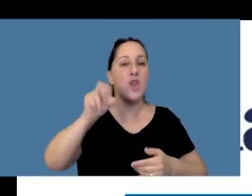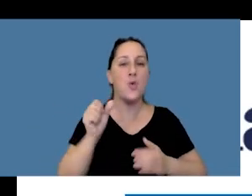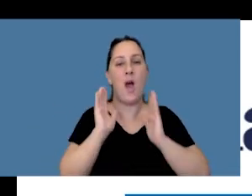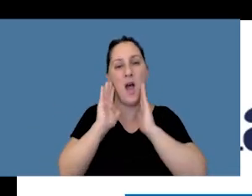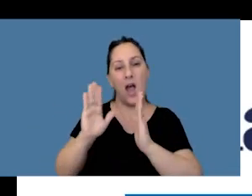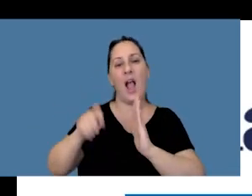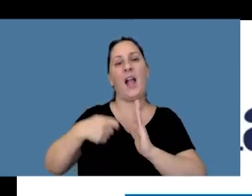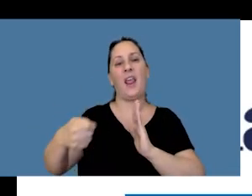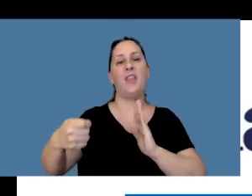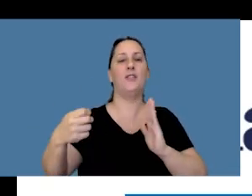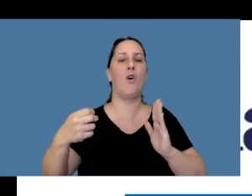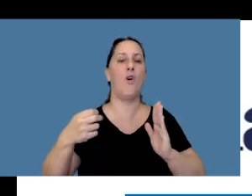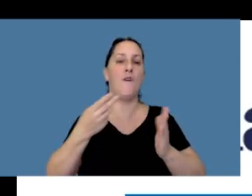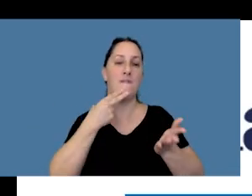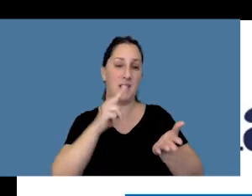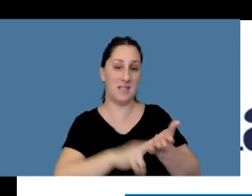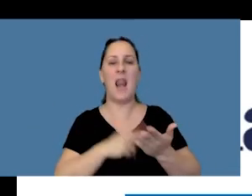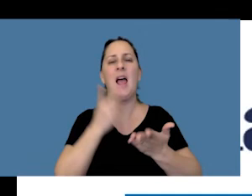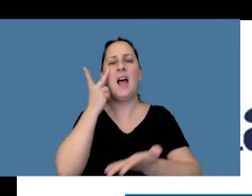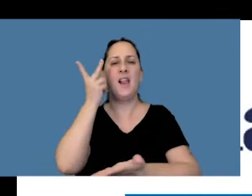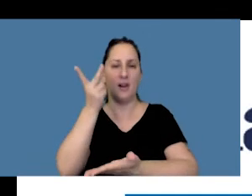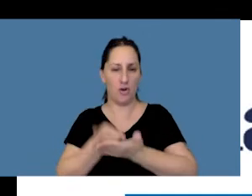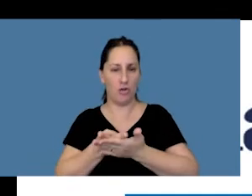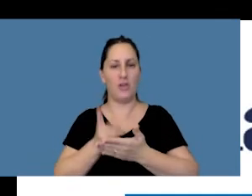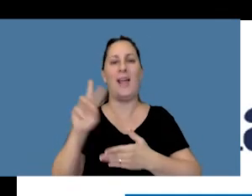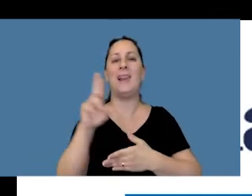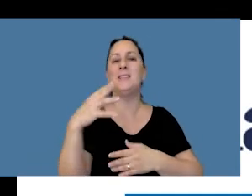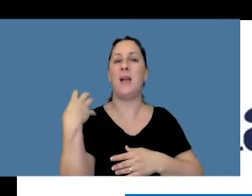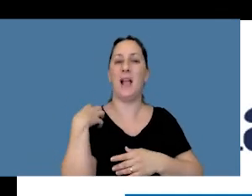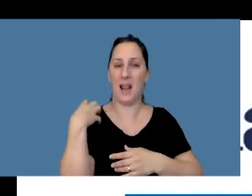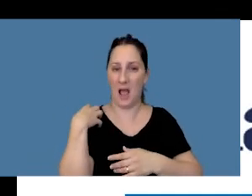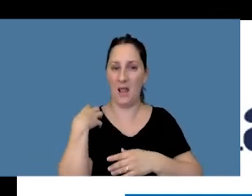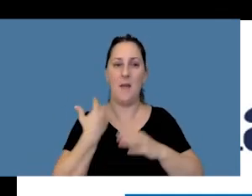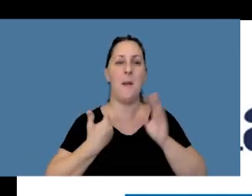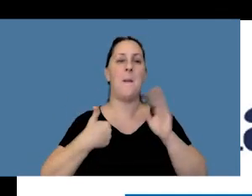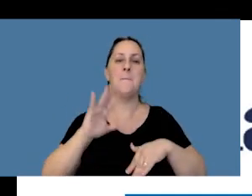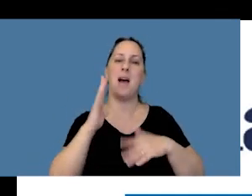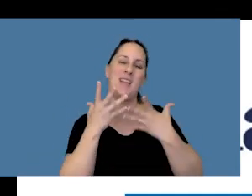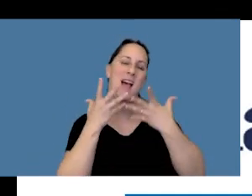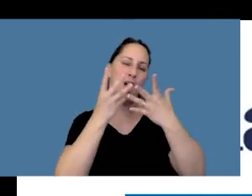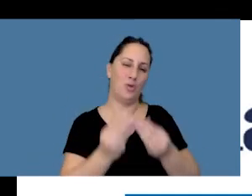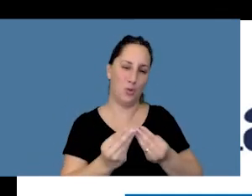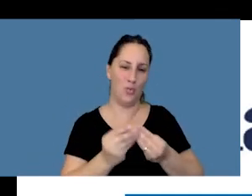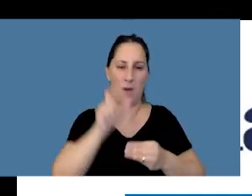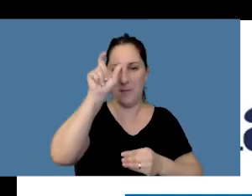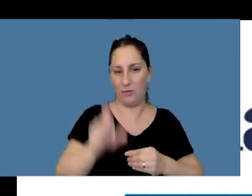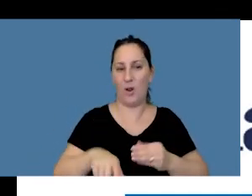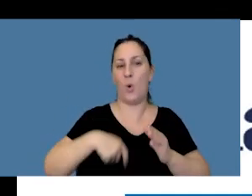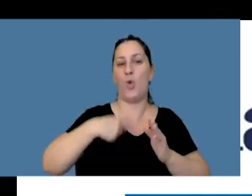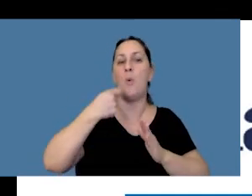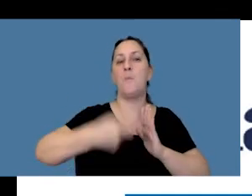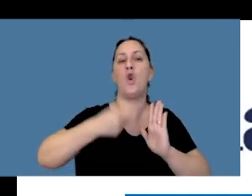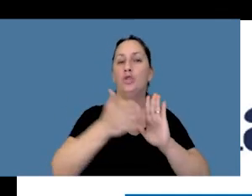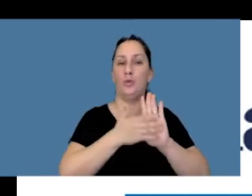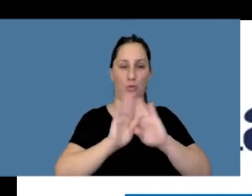va a quedar, digamos, reconocida en el régimen general, es decir, es la mano que se le da al contribuyente cuando deja de ser